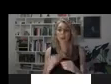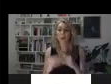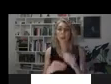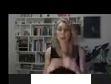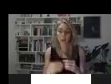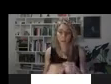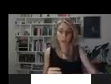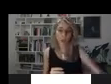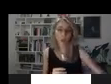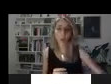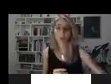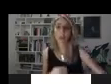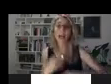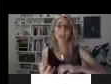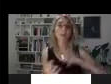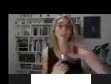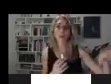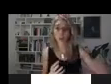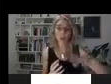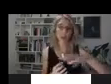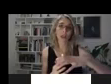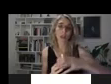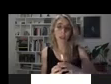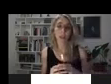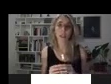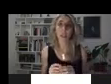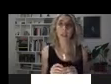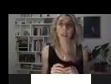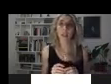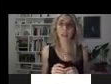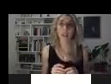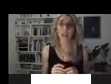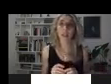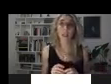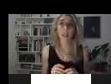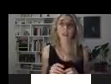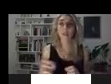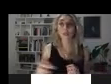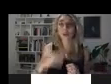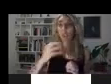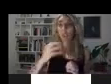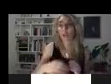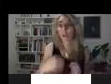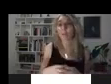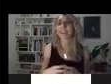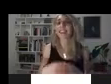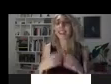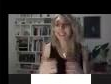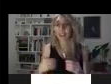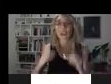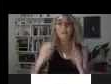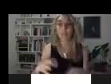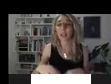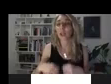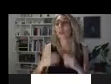cuenta con un mecanismo y por supuesto que las instituciones que forman parte